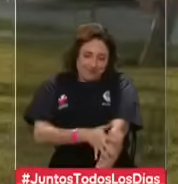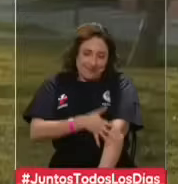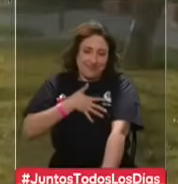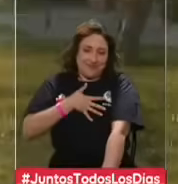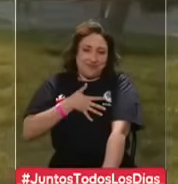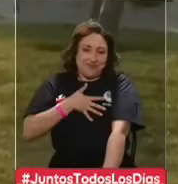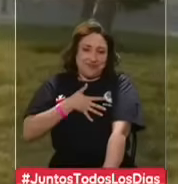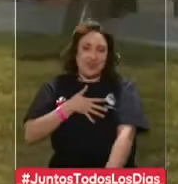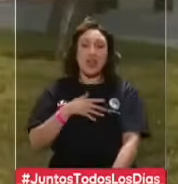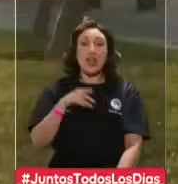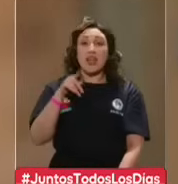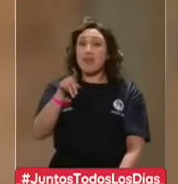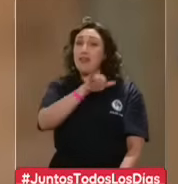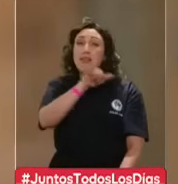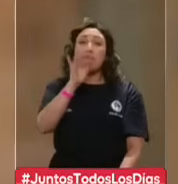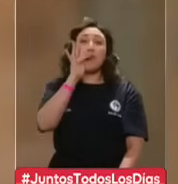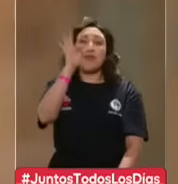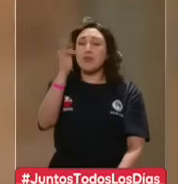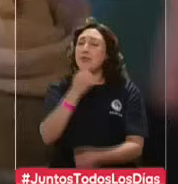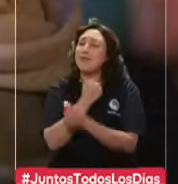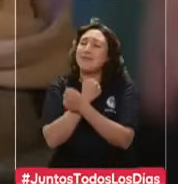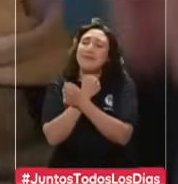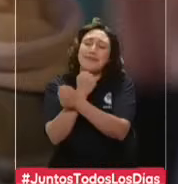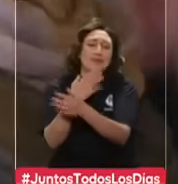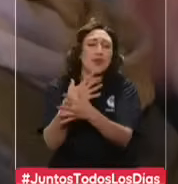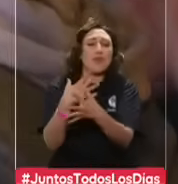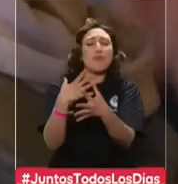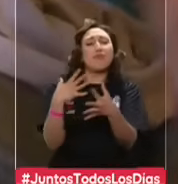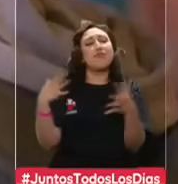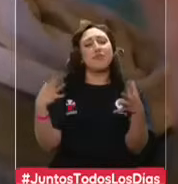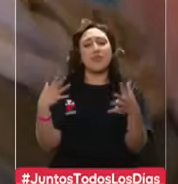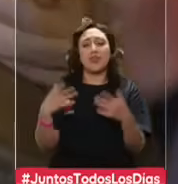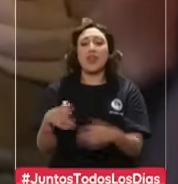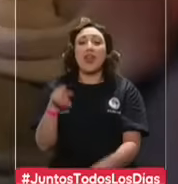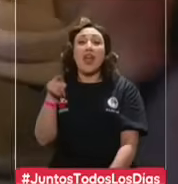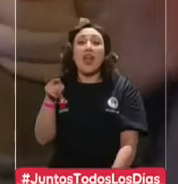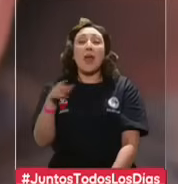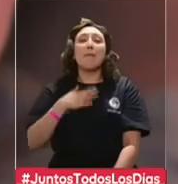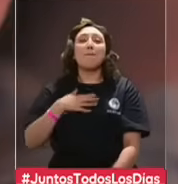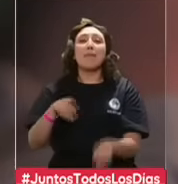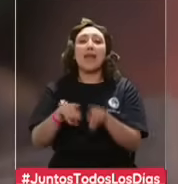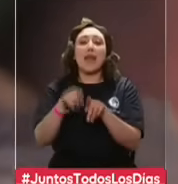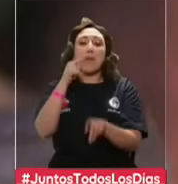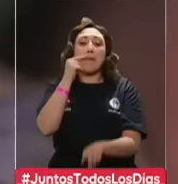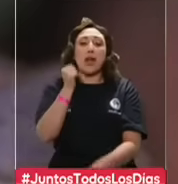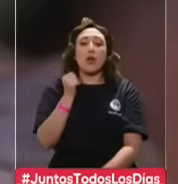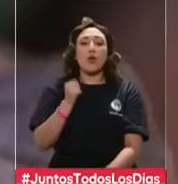Que va a ser súper amada. Hoy es mi hermano.